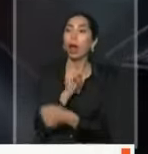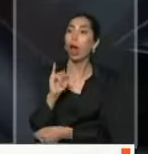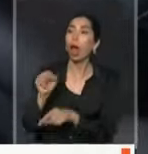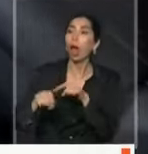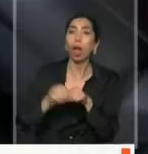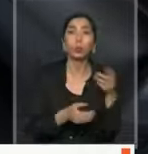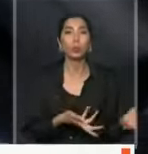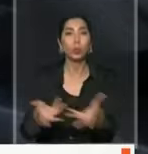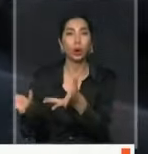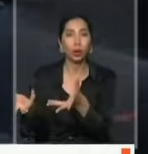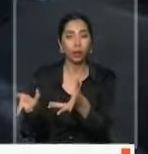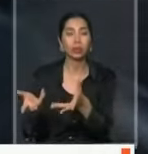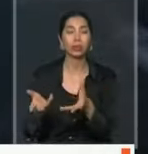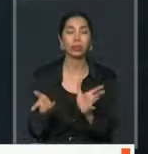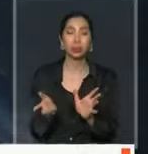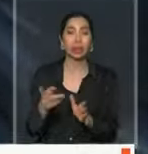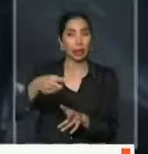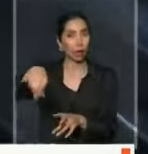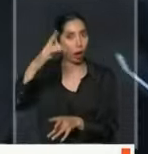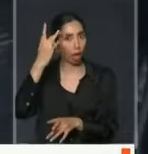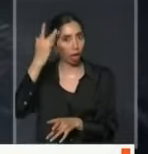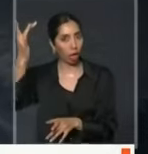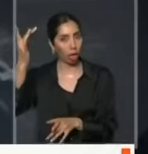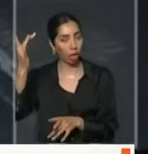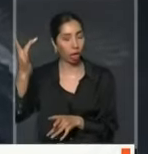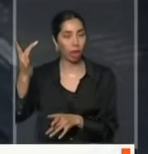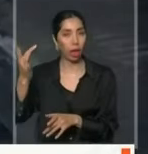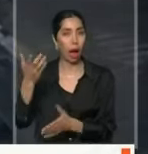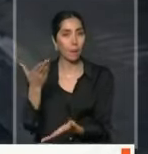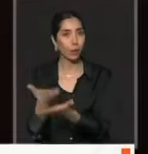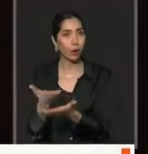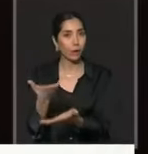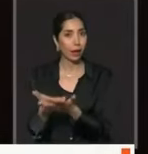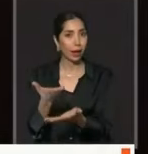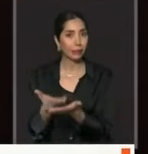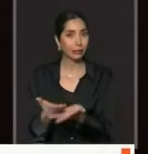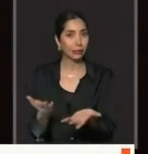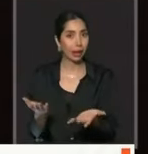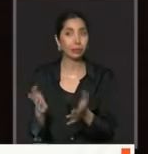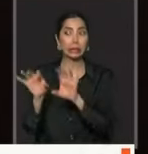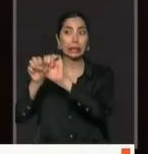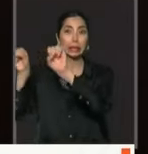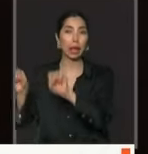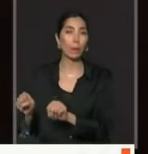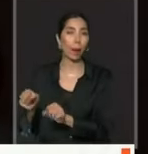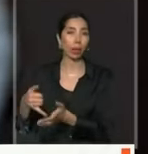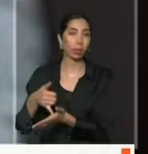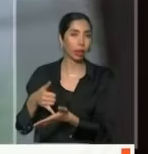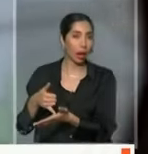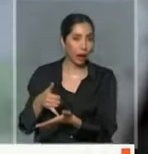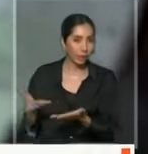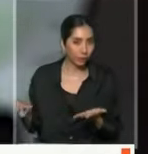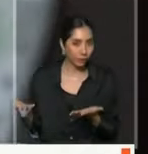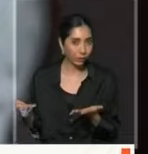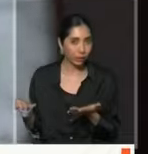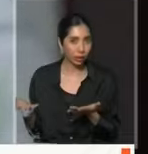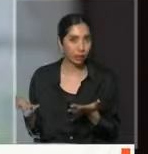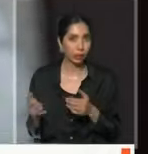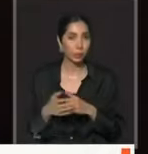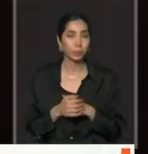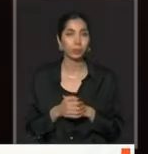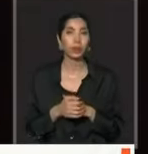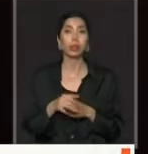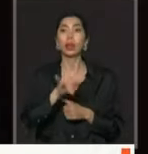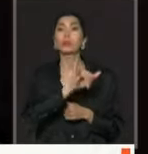Con la astucia propia de los delincuentes y aprovechándose de una clara debilidad del sistema, esta vulneración no la repitieron solo un